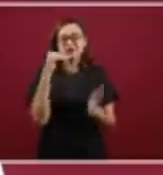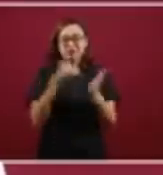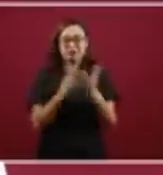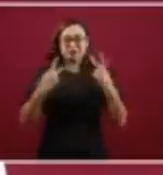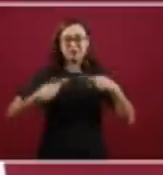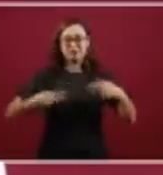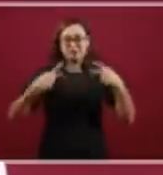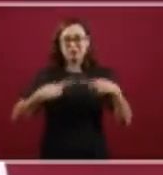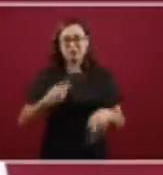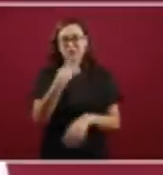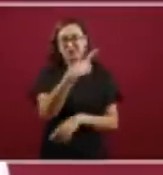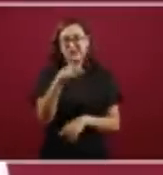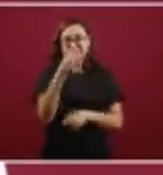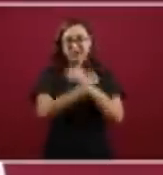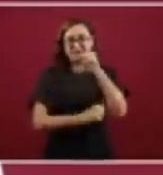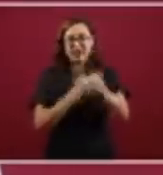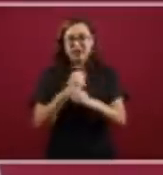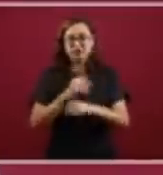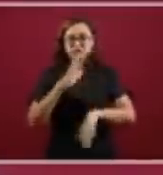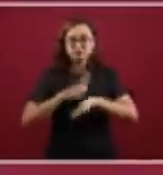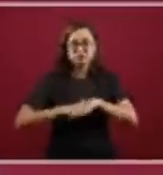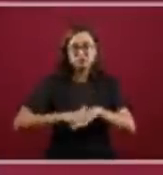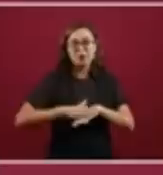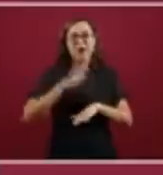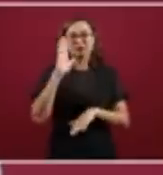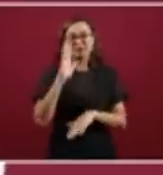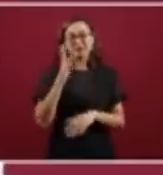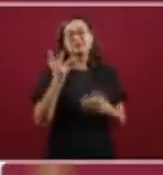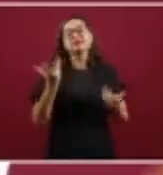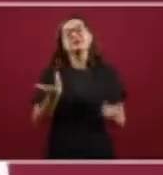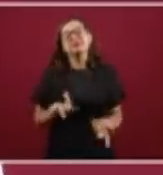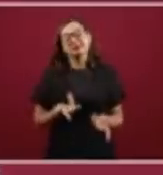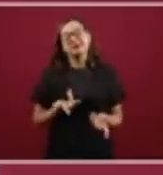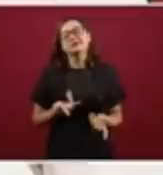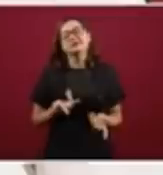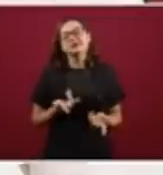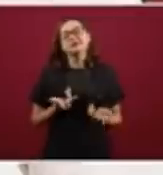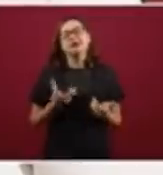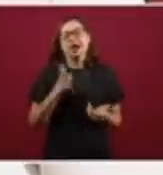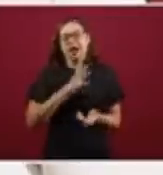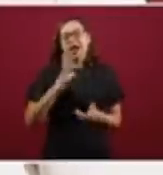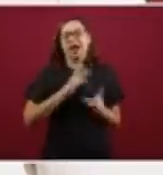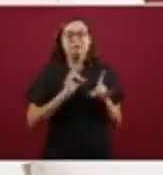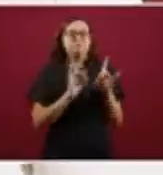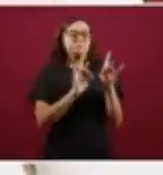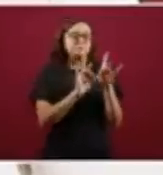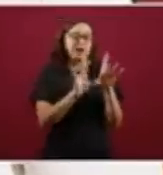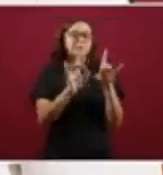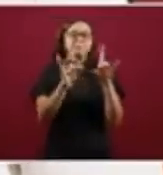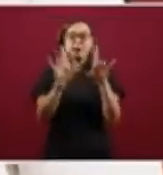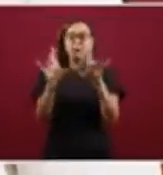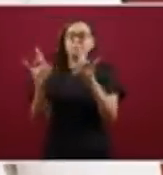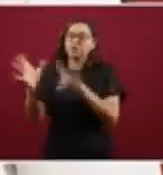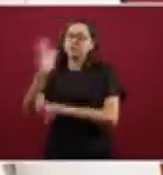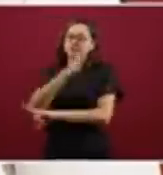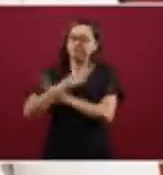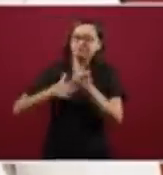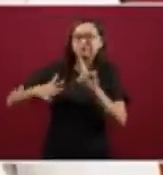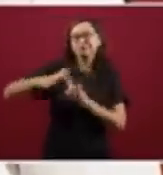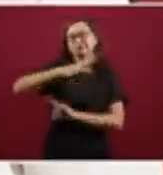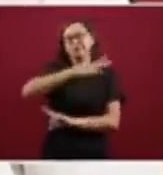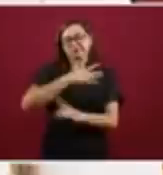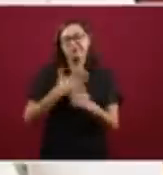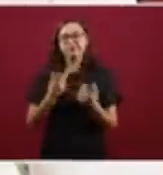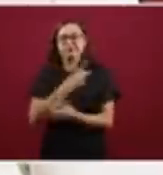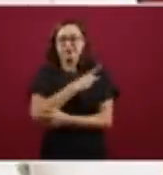más de 100 años en la pensión. Entonces, pues hay una serie de circunstancias que rodean a los adultos mayores